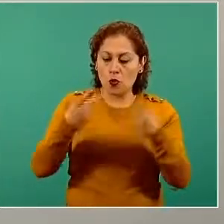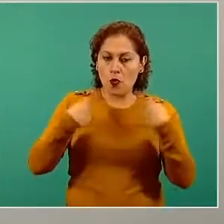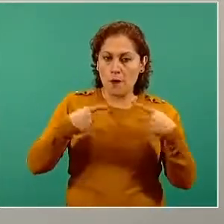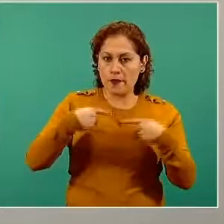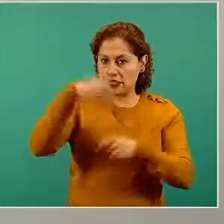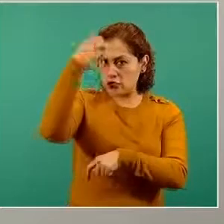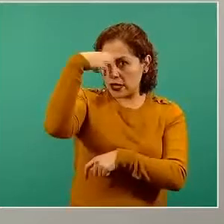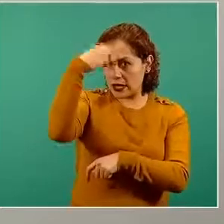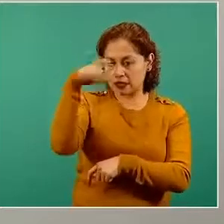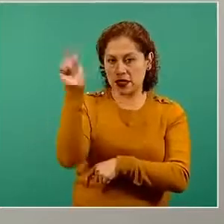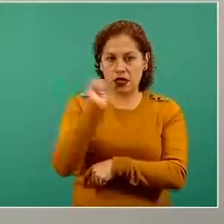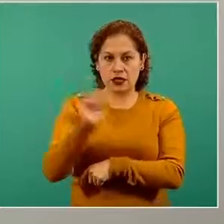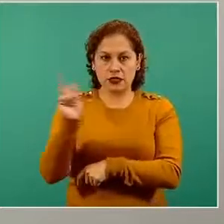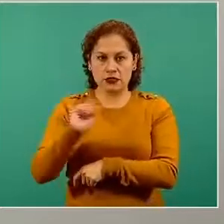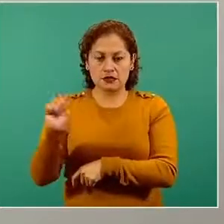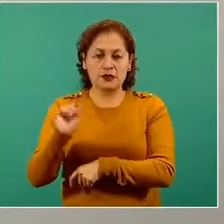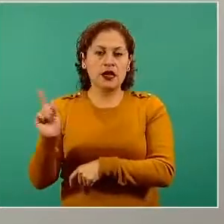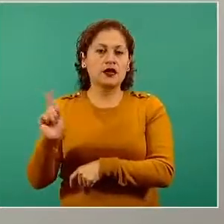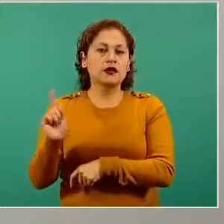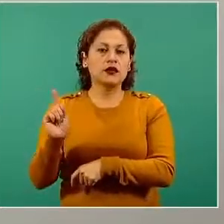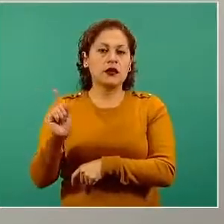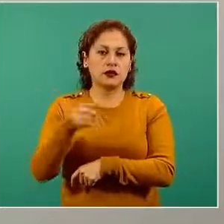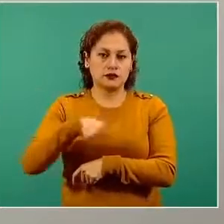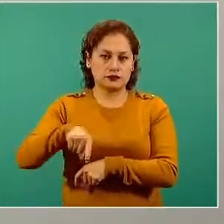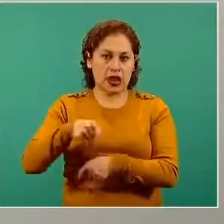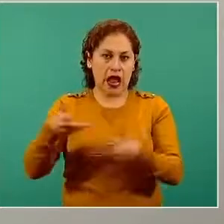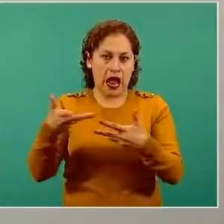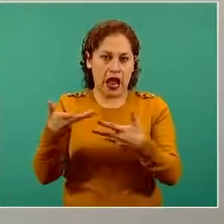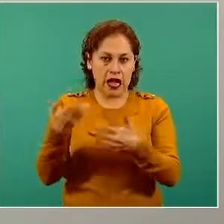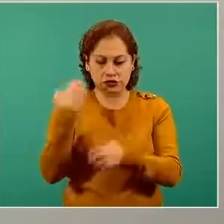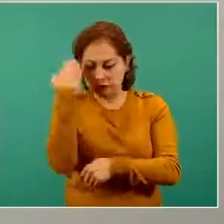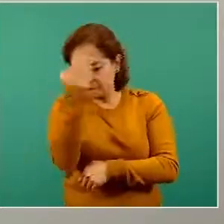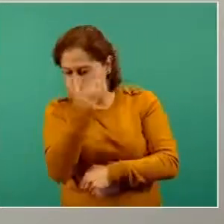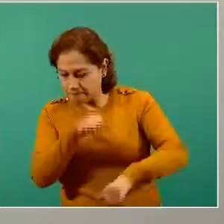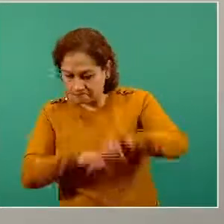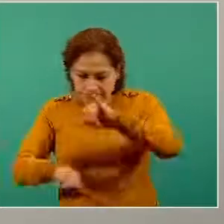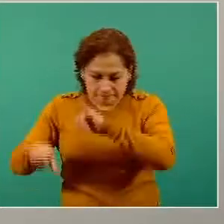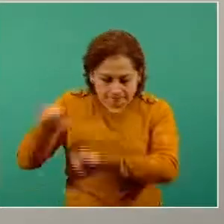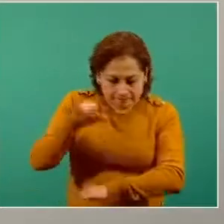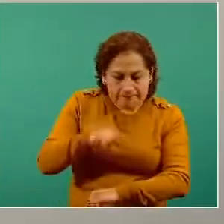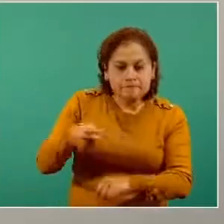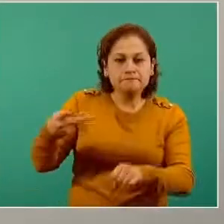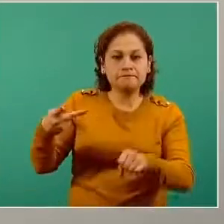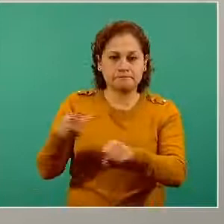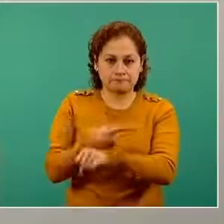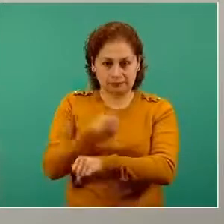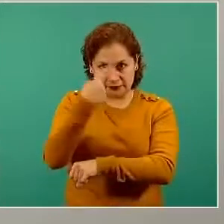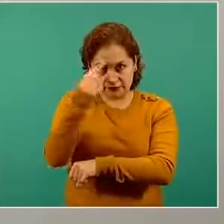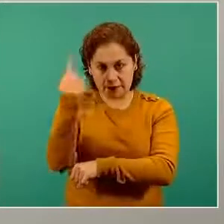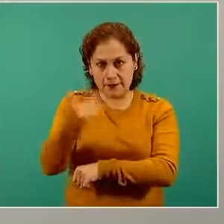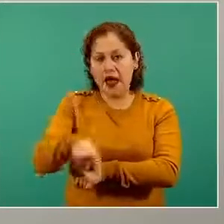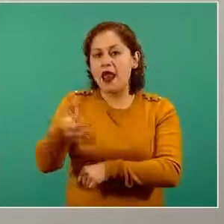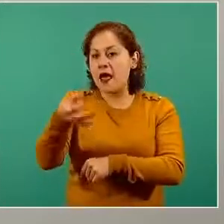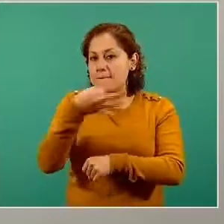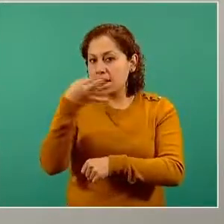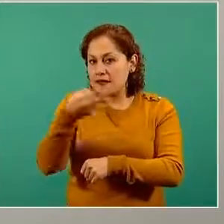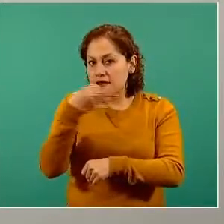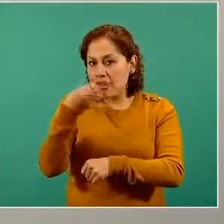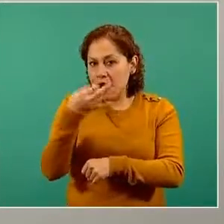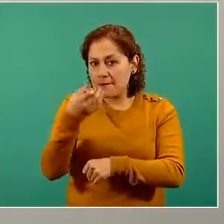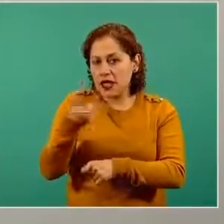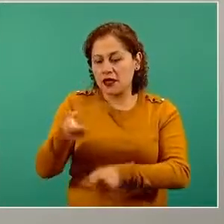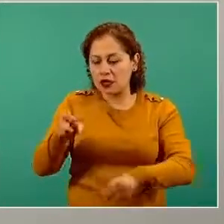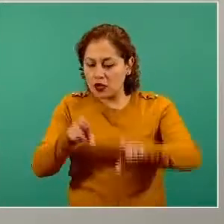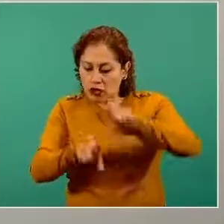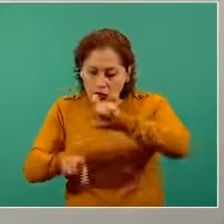han estado llevando a cabo estos ensayos clínicos con potenciales medicamentos, moléculas, sustancias